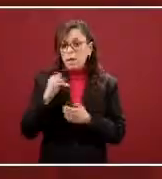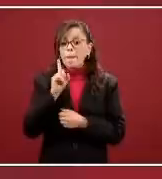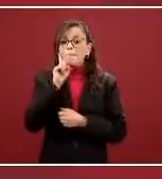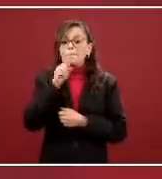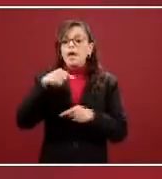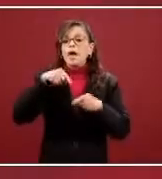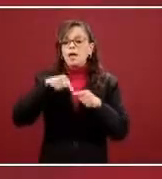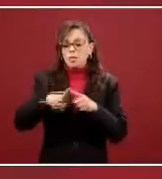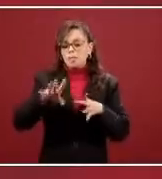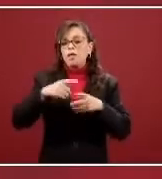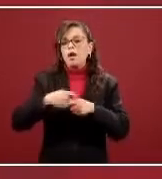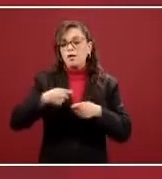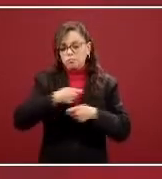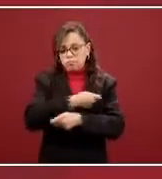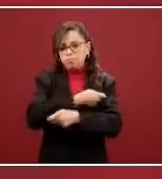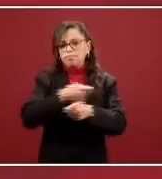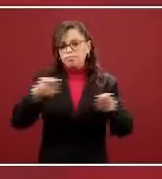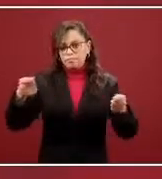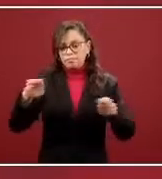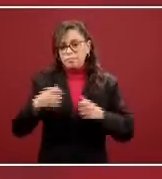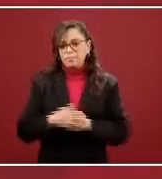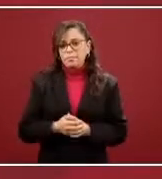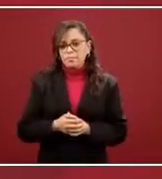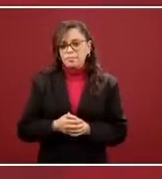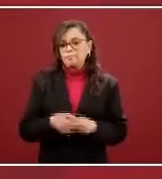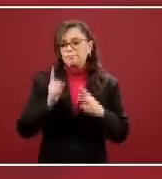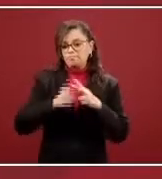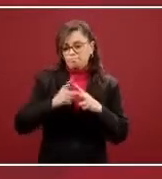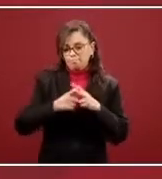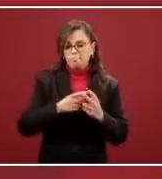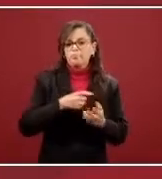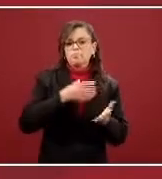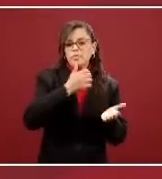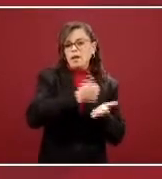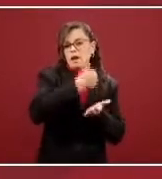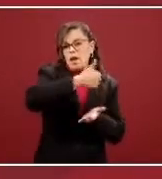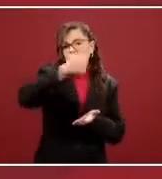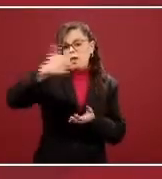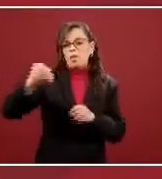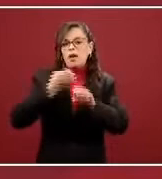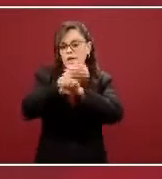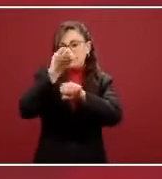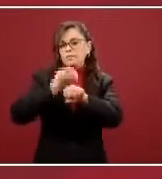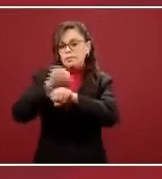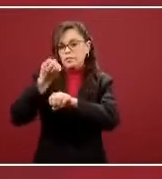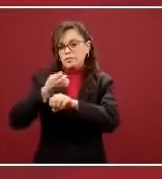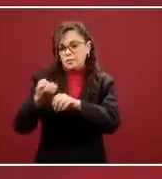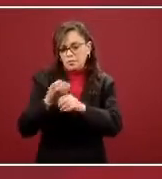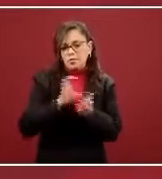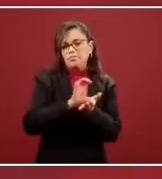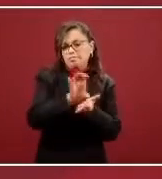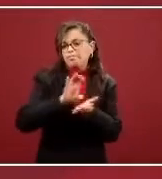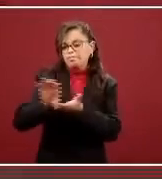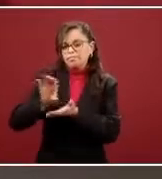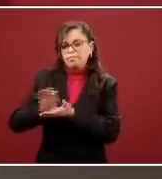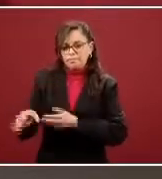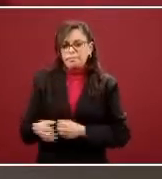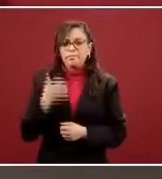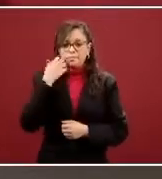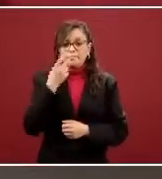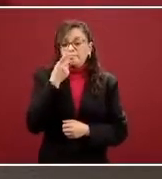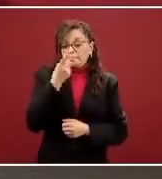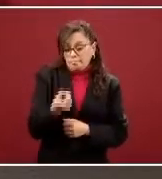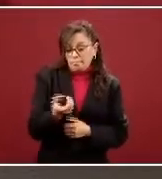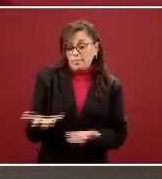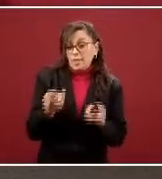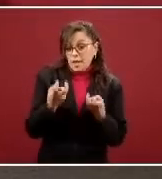la distribución proporcional, en base al cálculo que se hizo, a todos los estados. Entonces, quiere decir que esta semana vamos